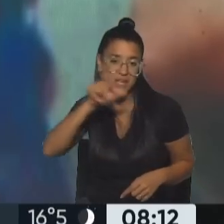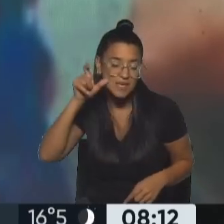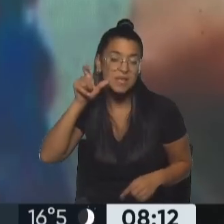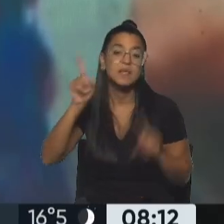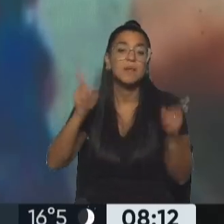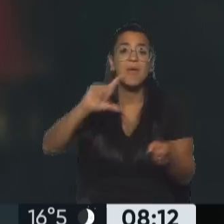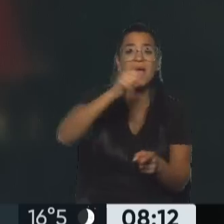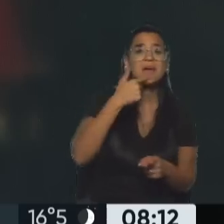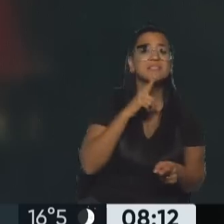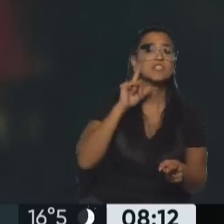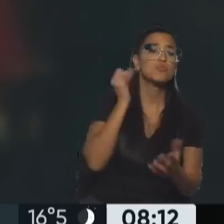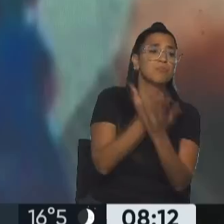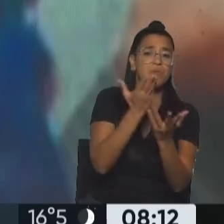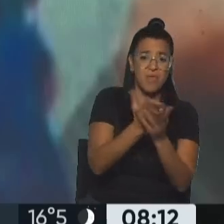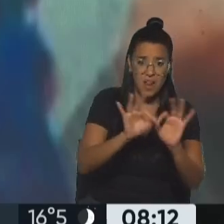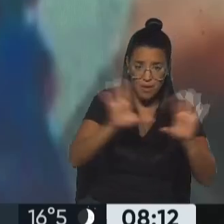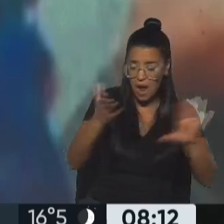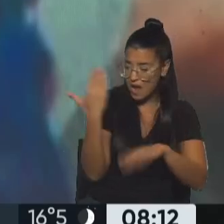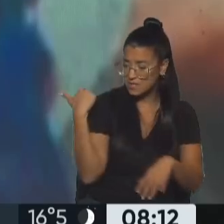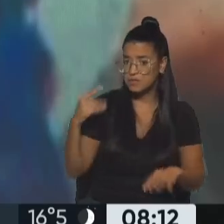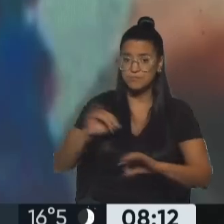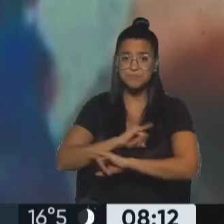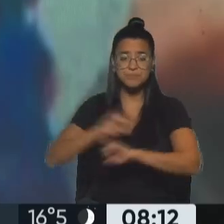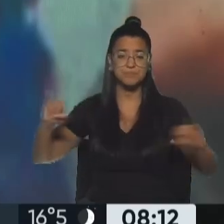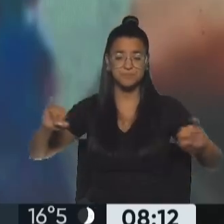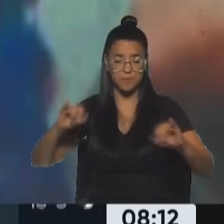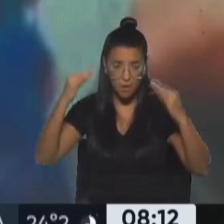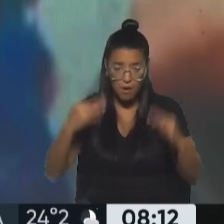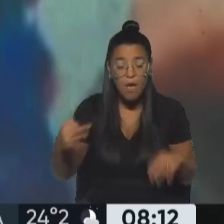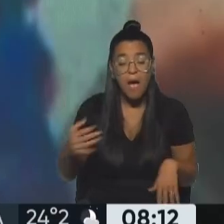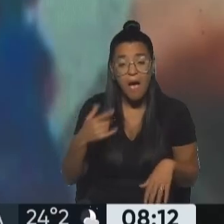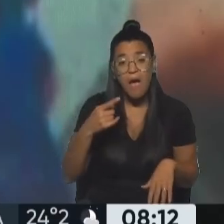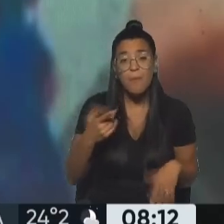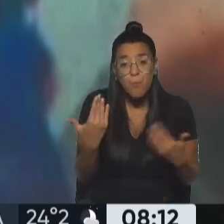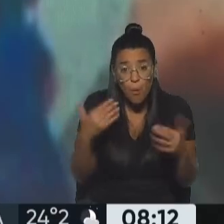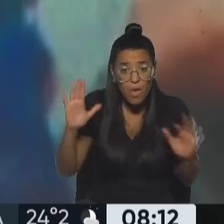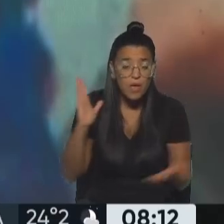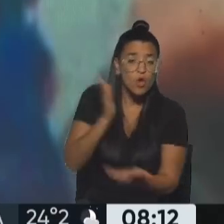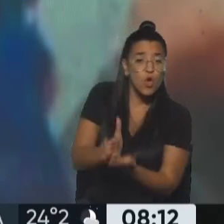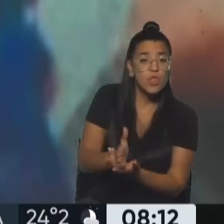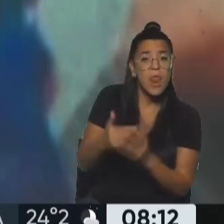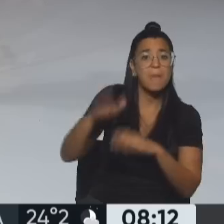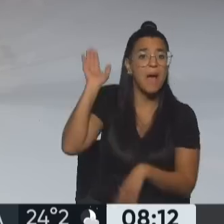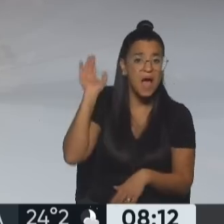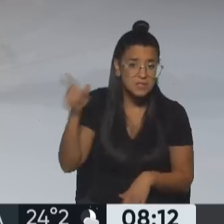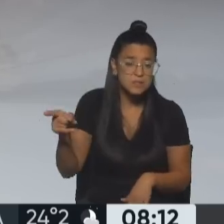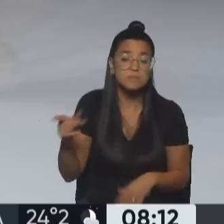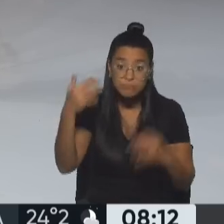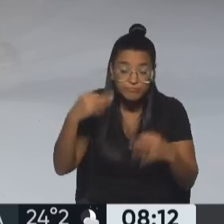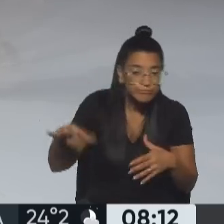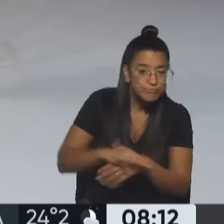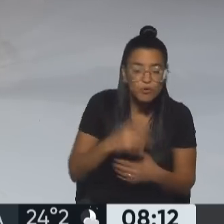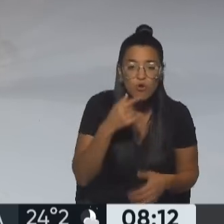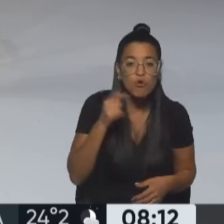salga libertad finalmente Se confirmó lo que decías ayer anticipabas ayer que probablemente sufrieron una condena mucho mayor de la que estaba prevista y ocurrió